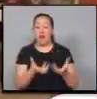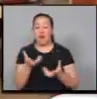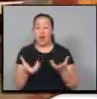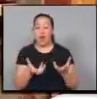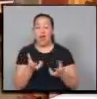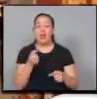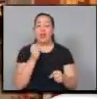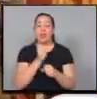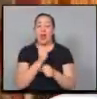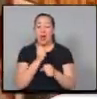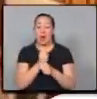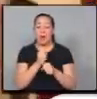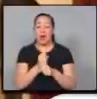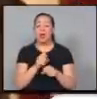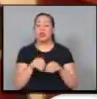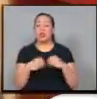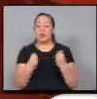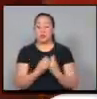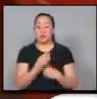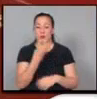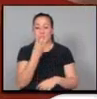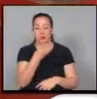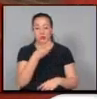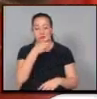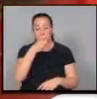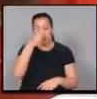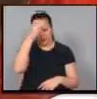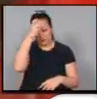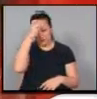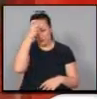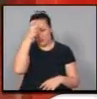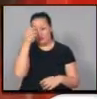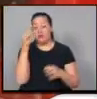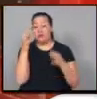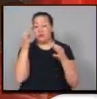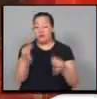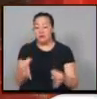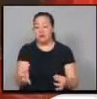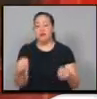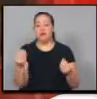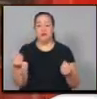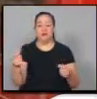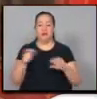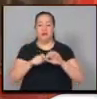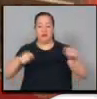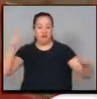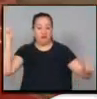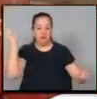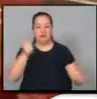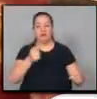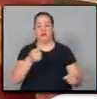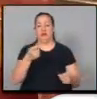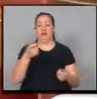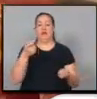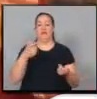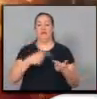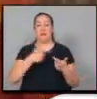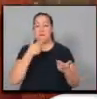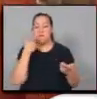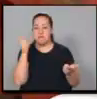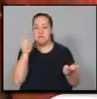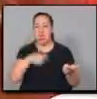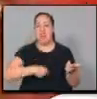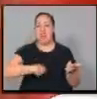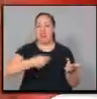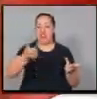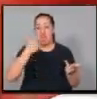trabajaban por lo menos cuatro bomberos que estaban ahí, que fueron recibidos con qué, a piedrazos, a palos, rociados con nafta para prenderle fuego. Y